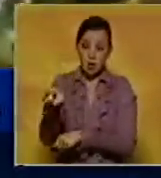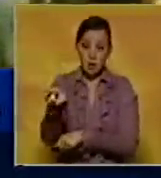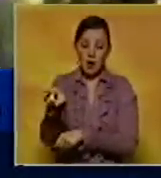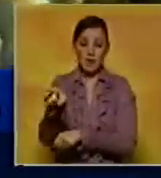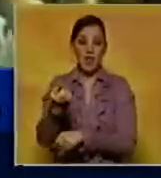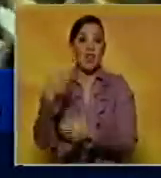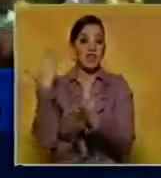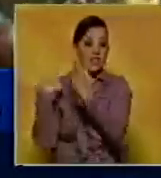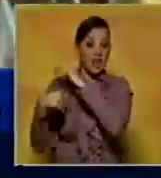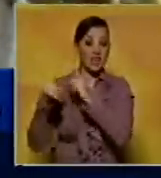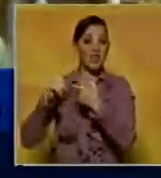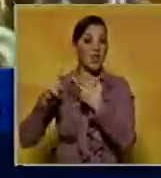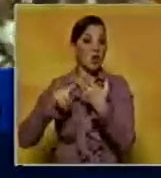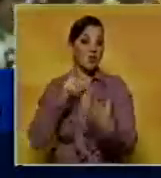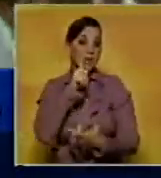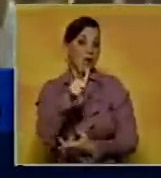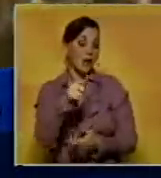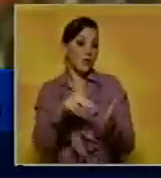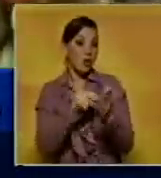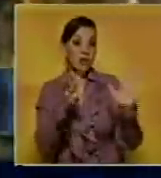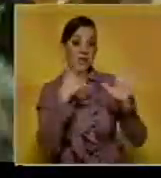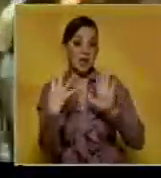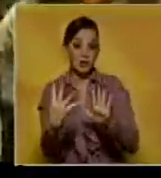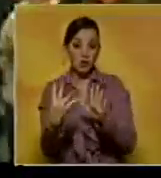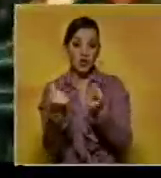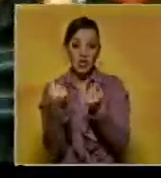2015 van manipular las cuentas del estado